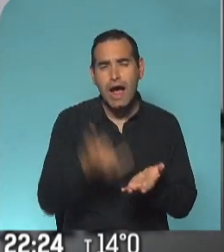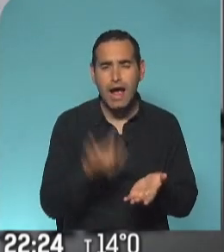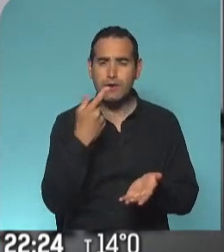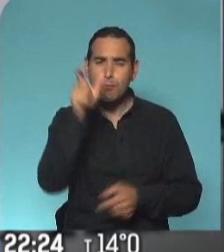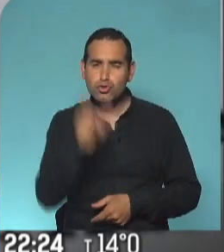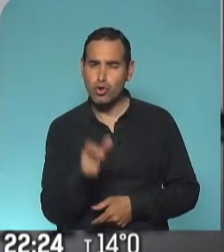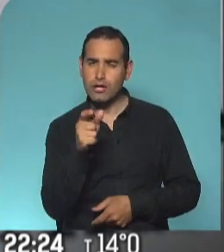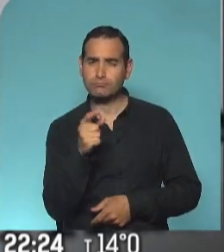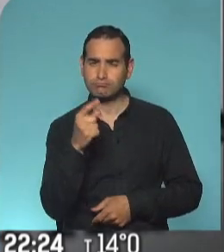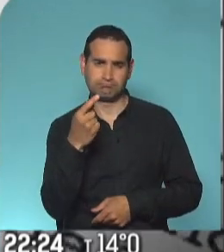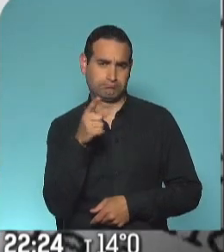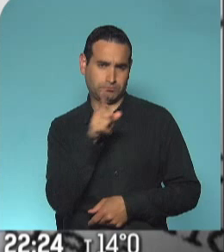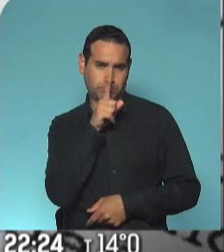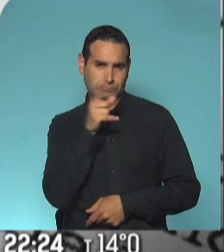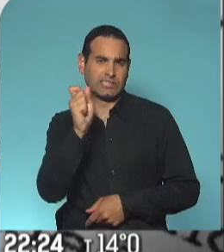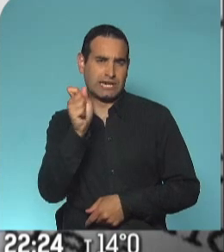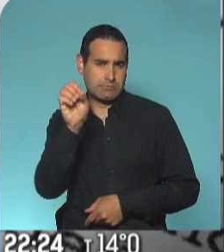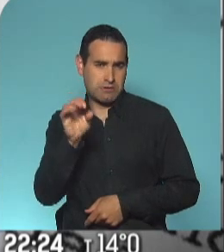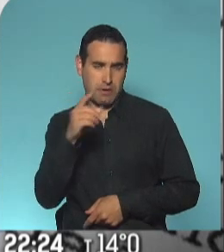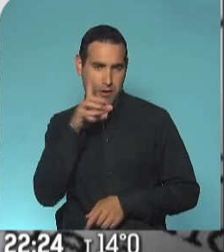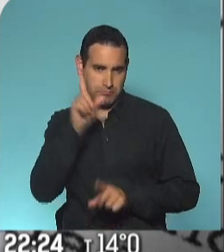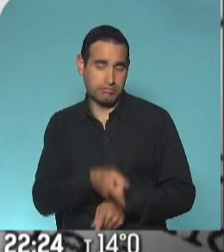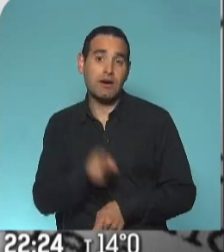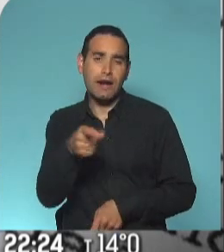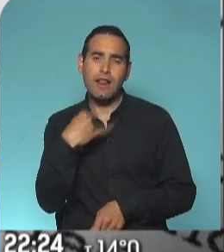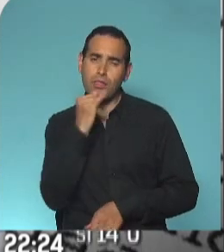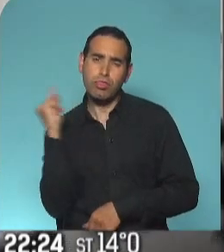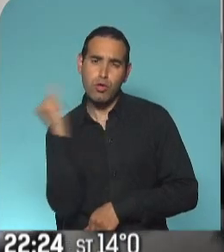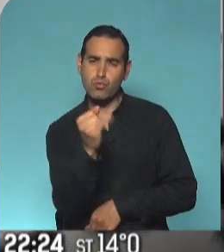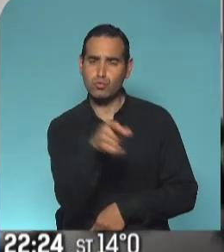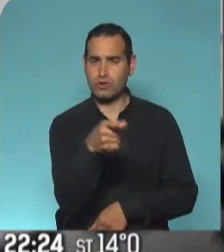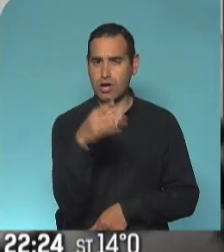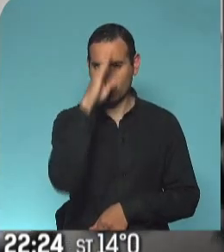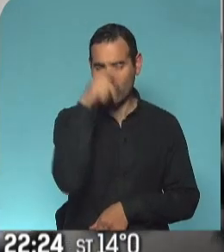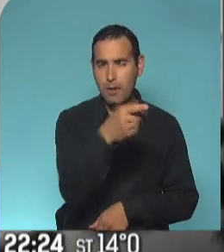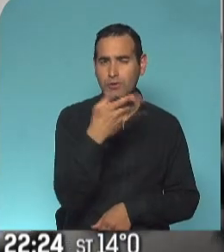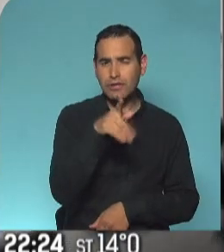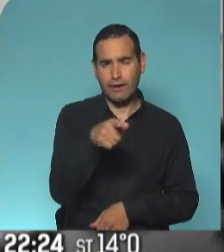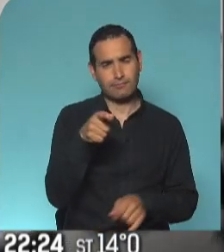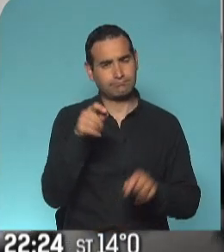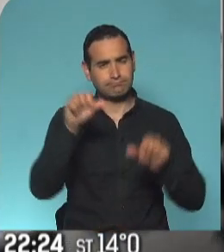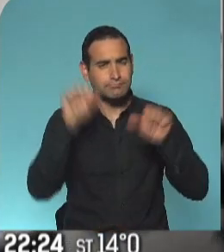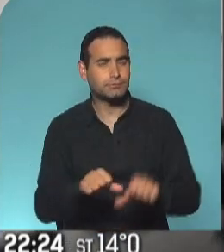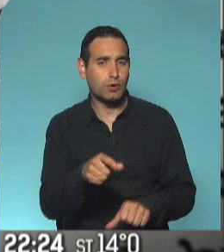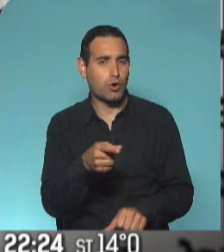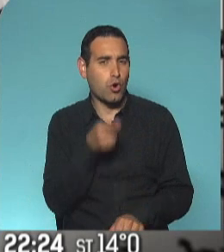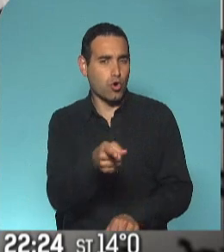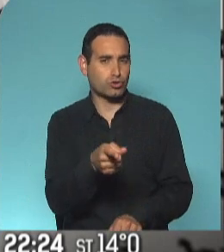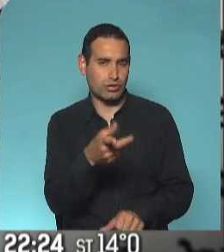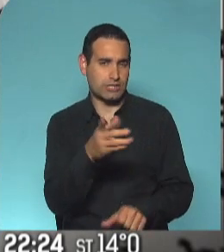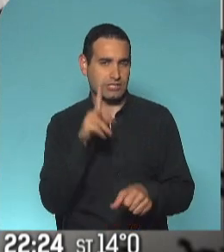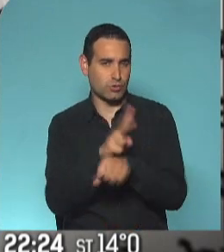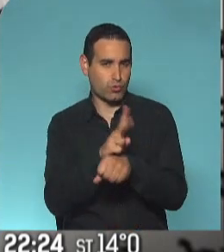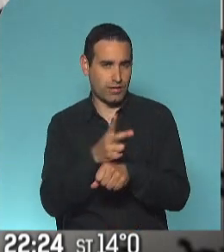informante anónimo perteneciente a la comunidad de inteligencia, quien denunció a Trump por supuestas irregularidades que pondrían en riesgo la